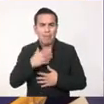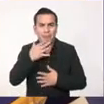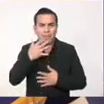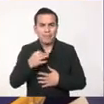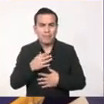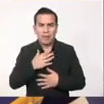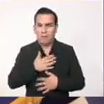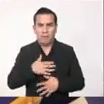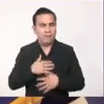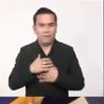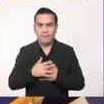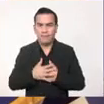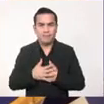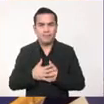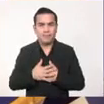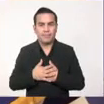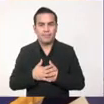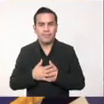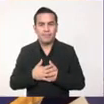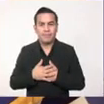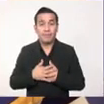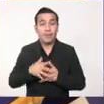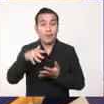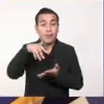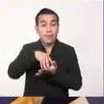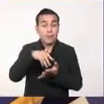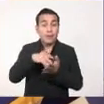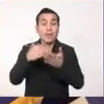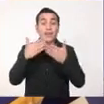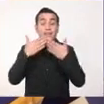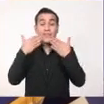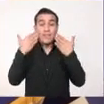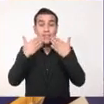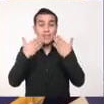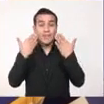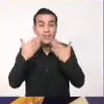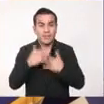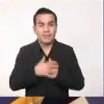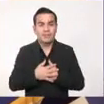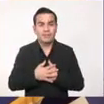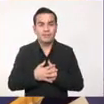son tranquilos, no. El pueblo está contento.